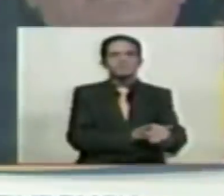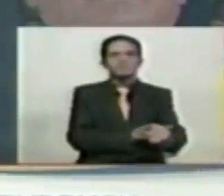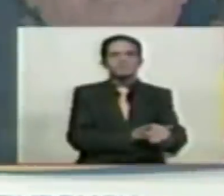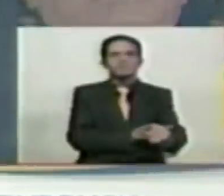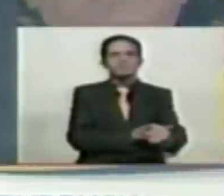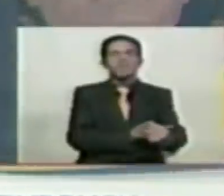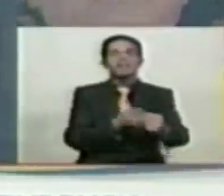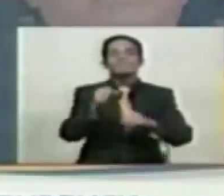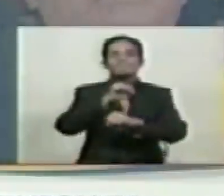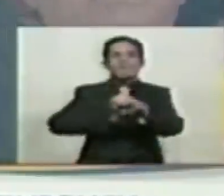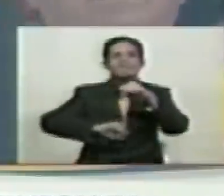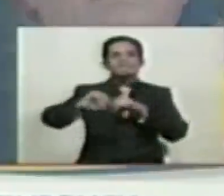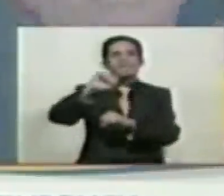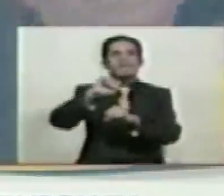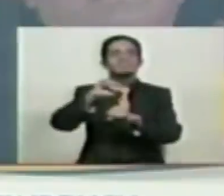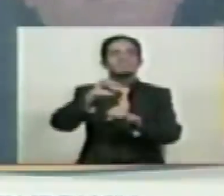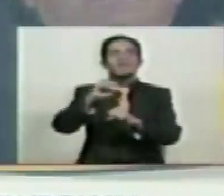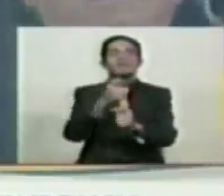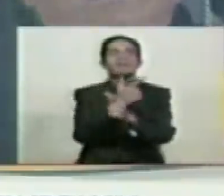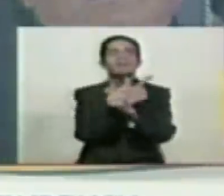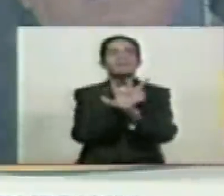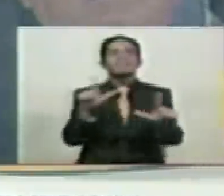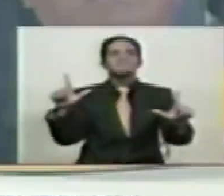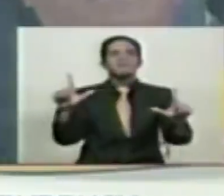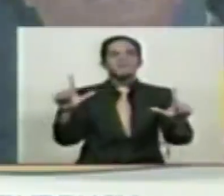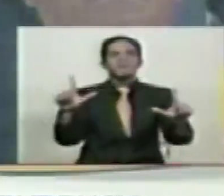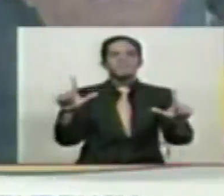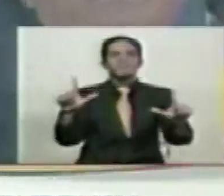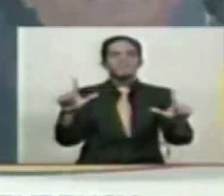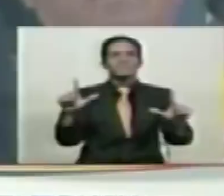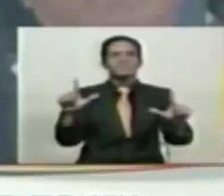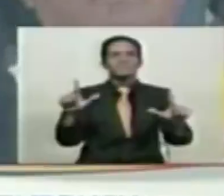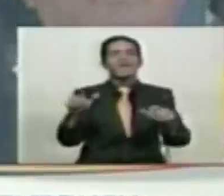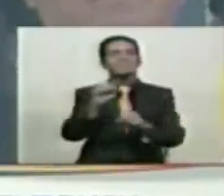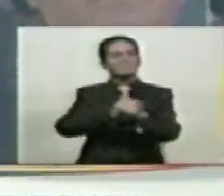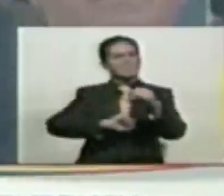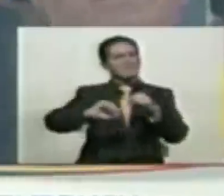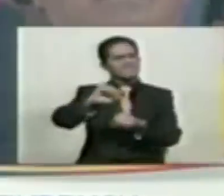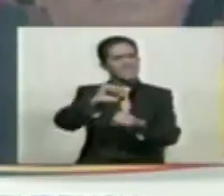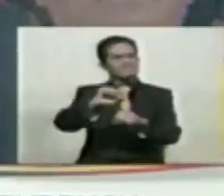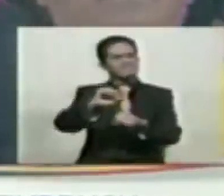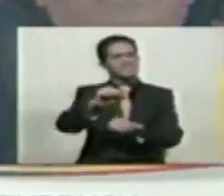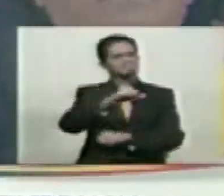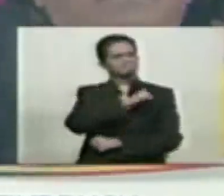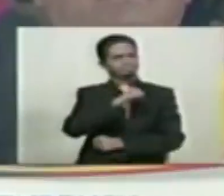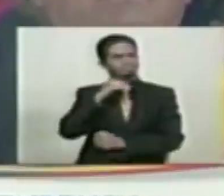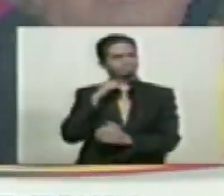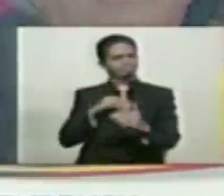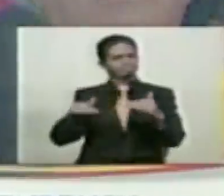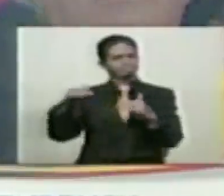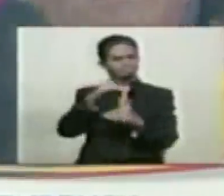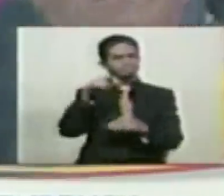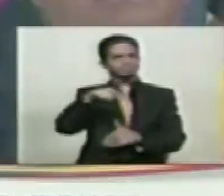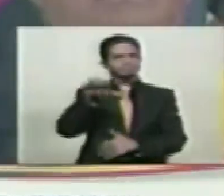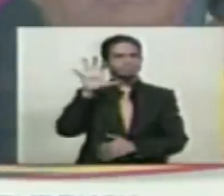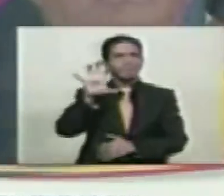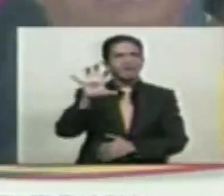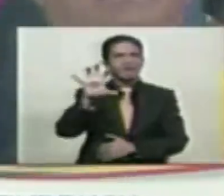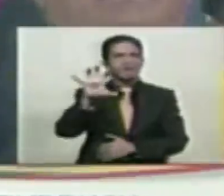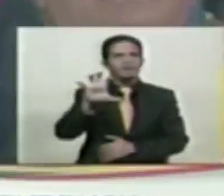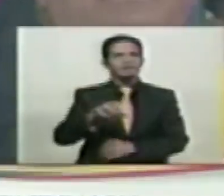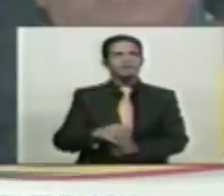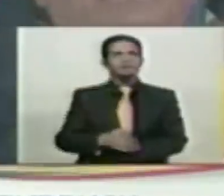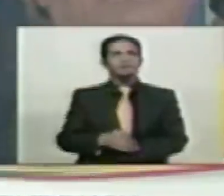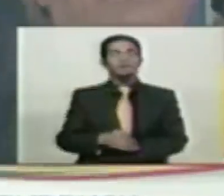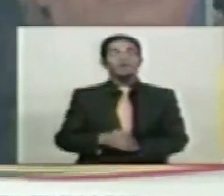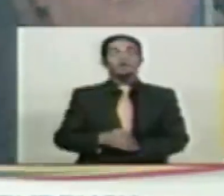que defiende la libertad, que defiende la soberanía y a la República.